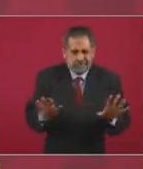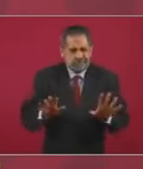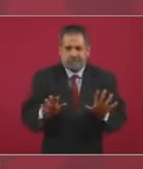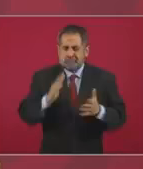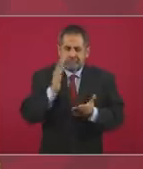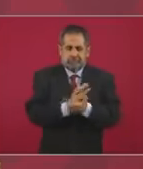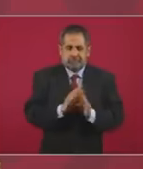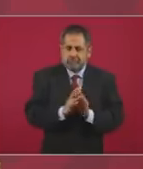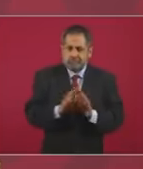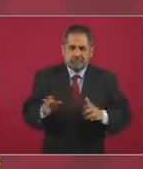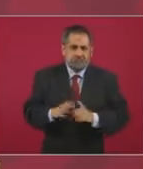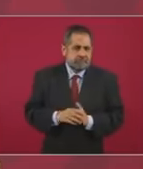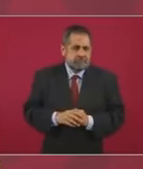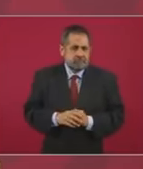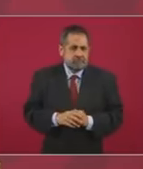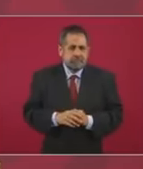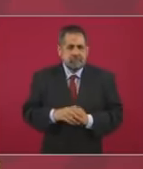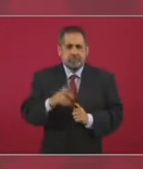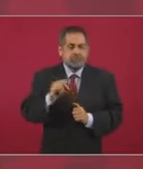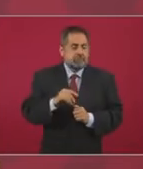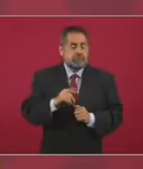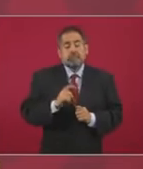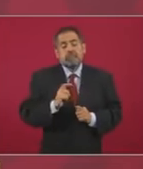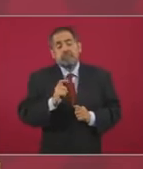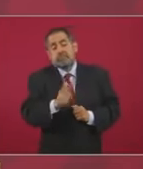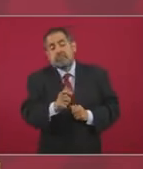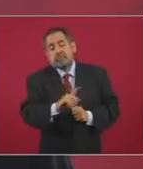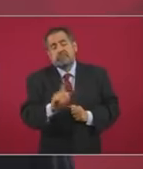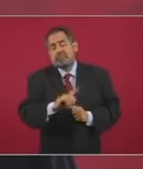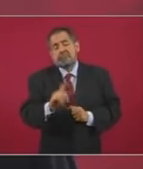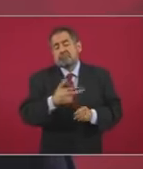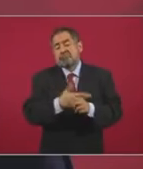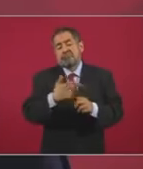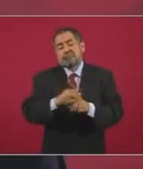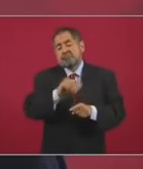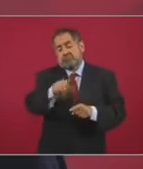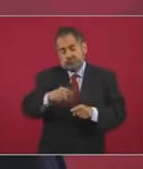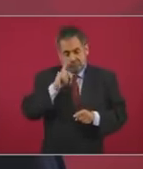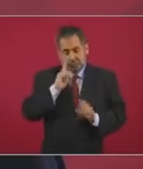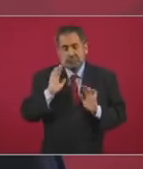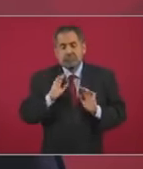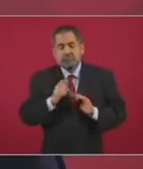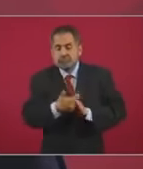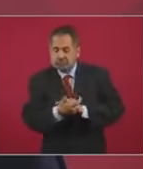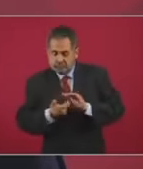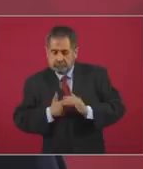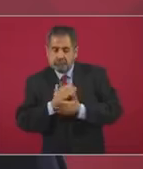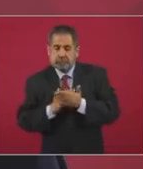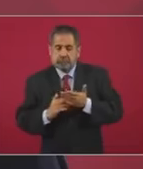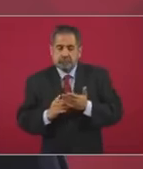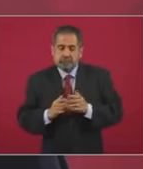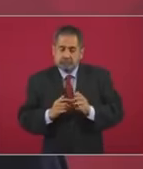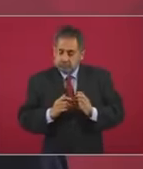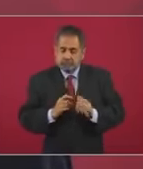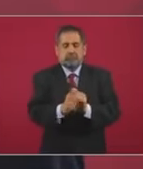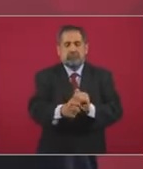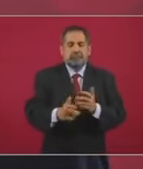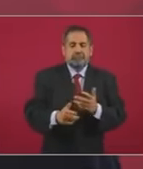que no te voy a pagar hasta que no des